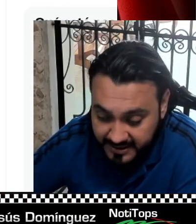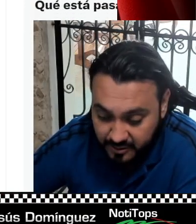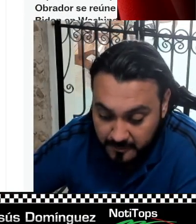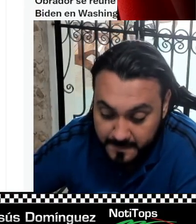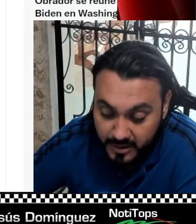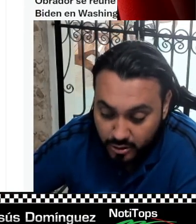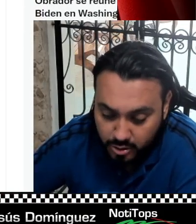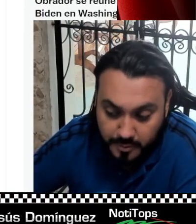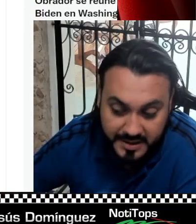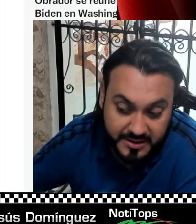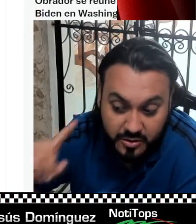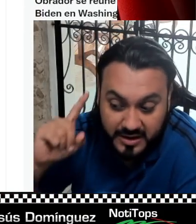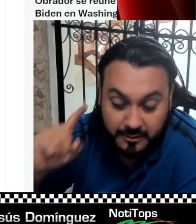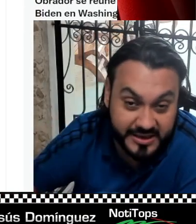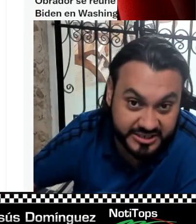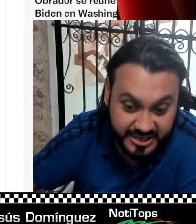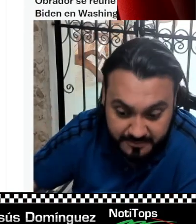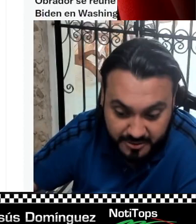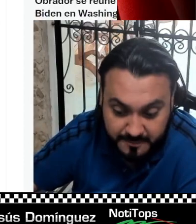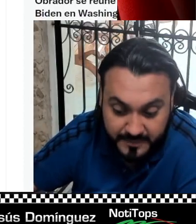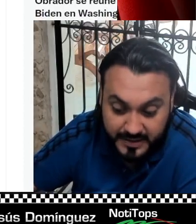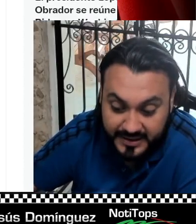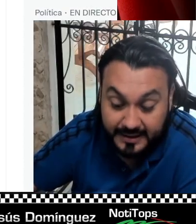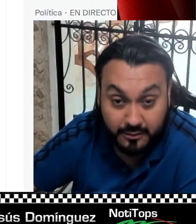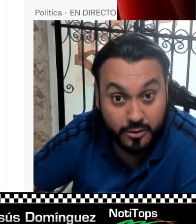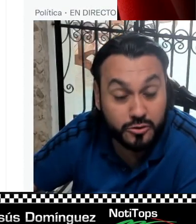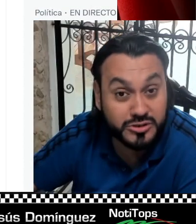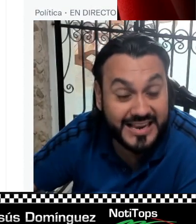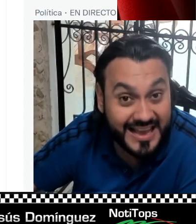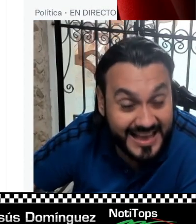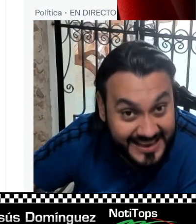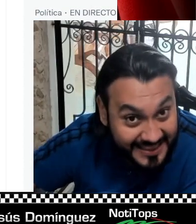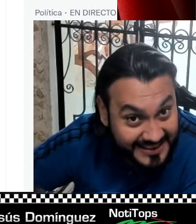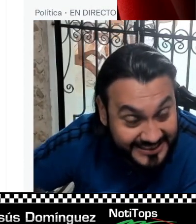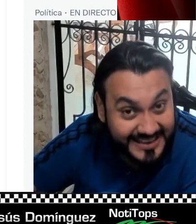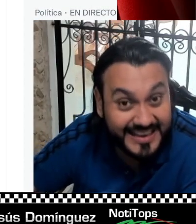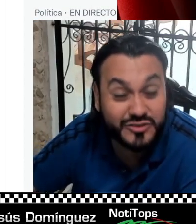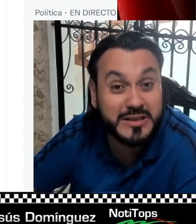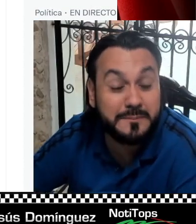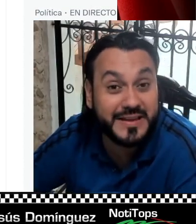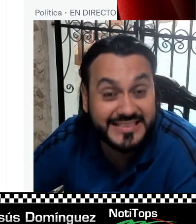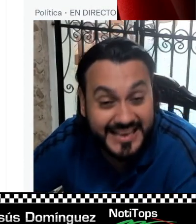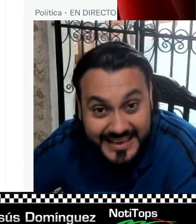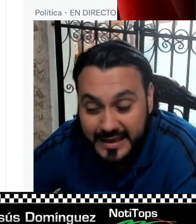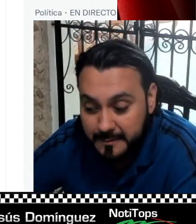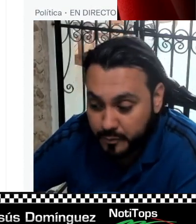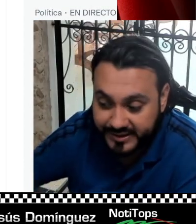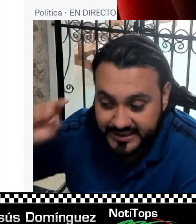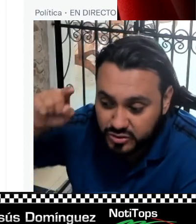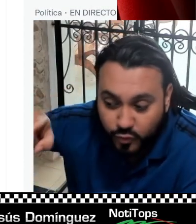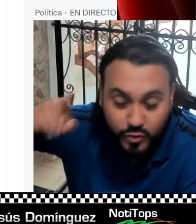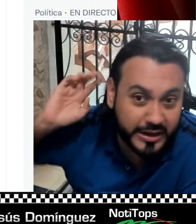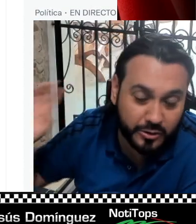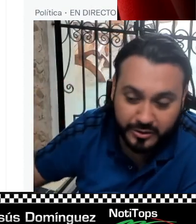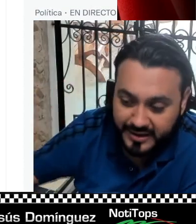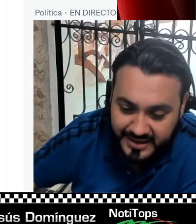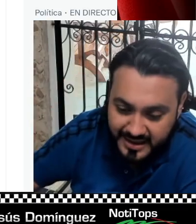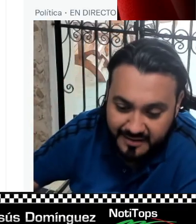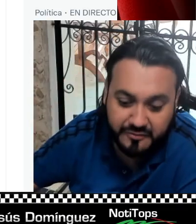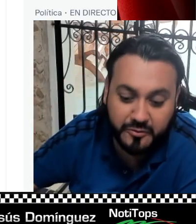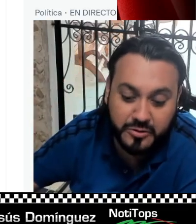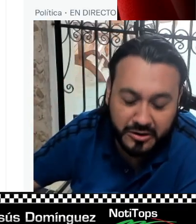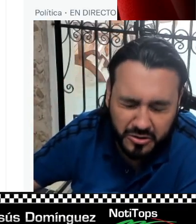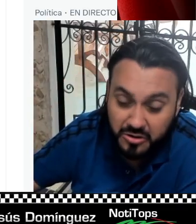Ciudad de México, como bien dijo Claudia Sheinbaum, que luego no salga ella a decir que es una perseguida, porque esto fue un error de